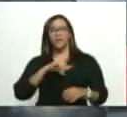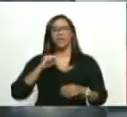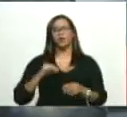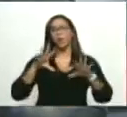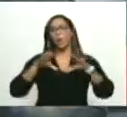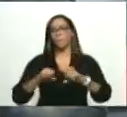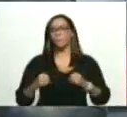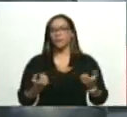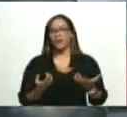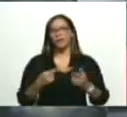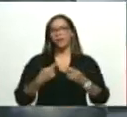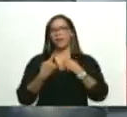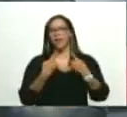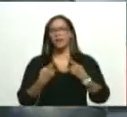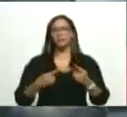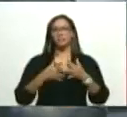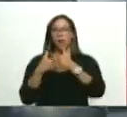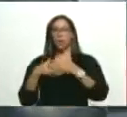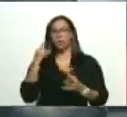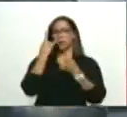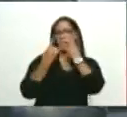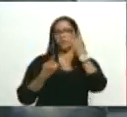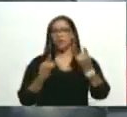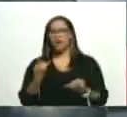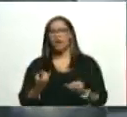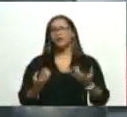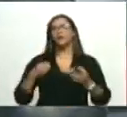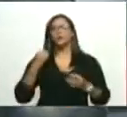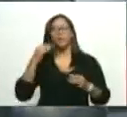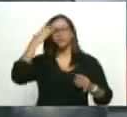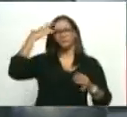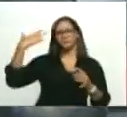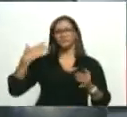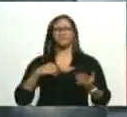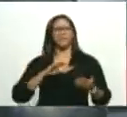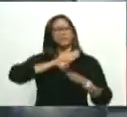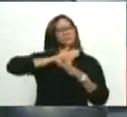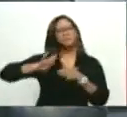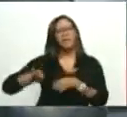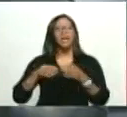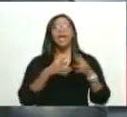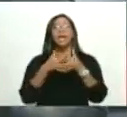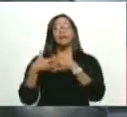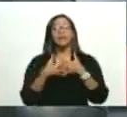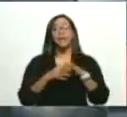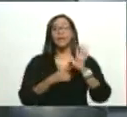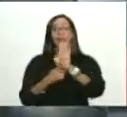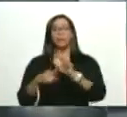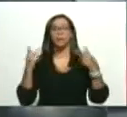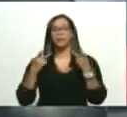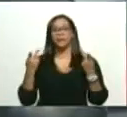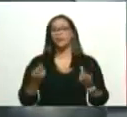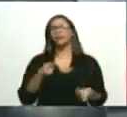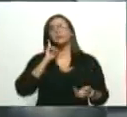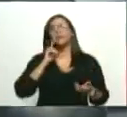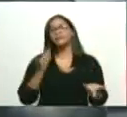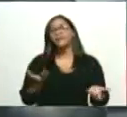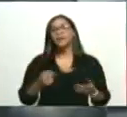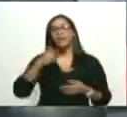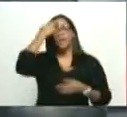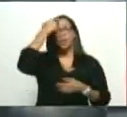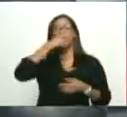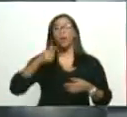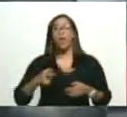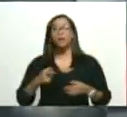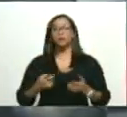esa narrativa del imperio estadounidense sobre la idea de que solo Estados Unidos es un ejemplo para prosperidad, y tener al pueblo desde las